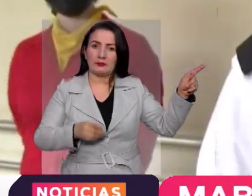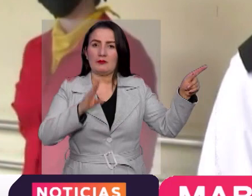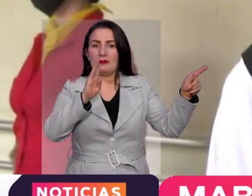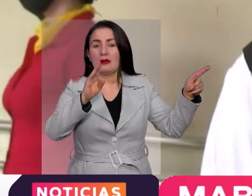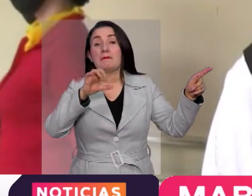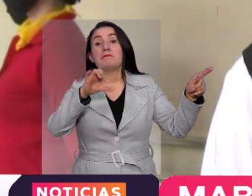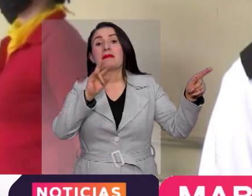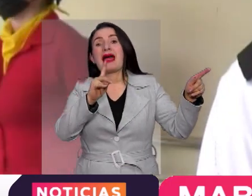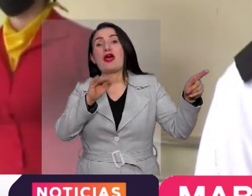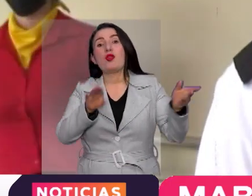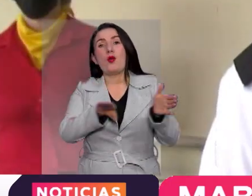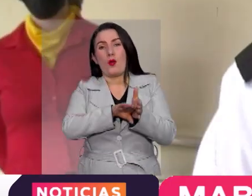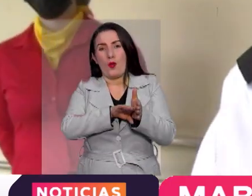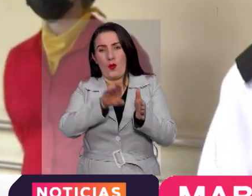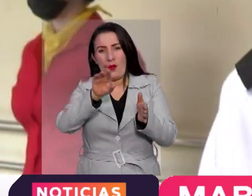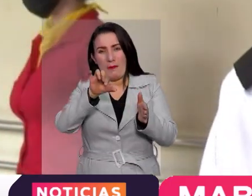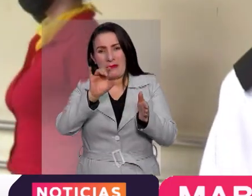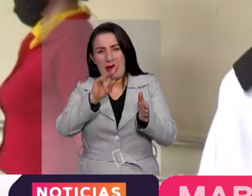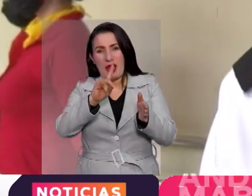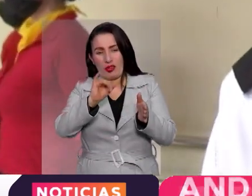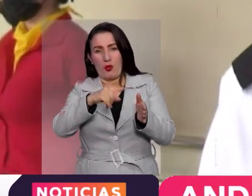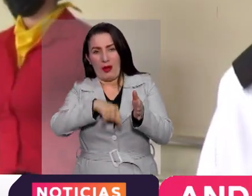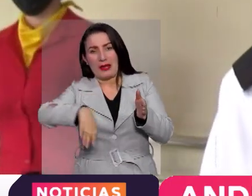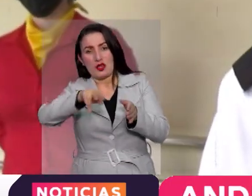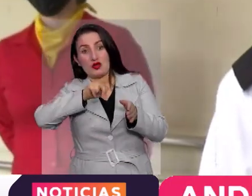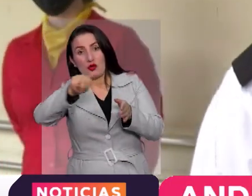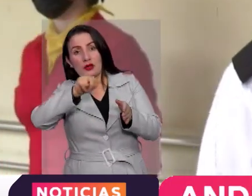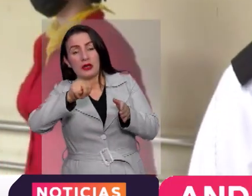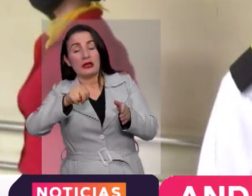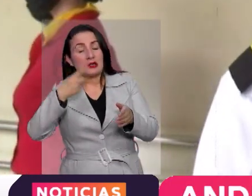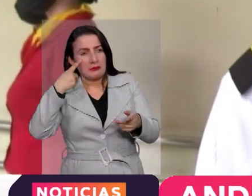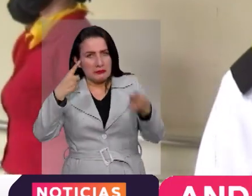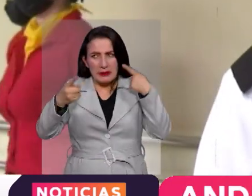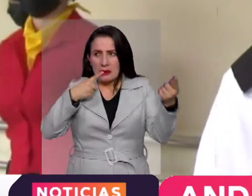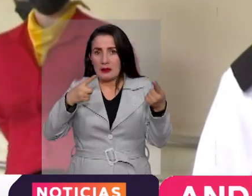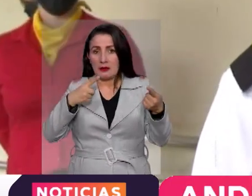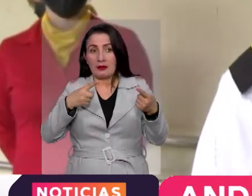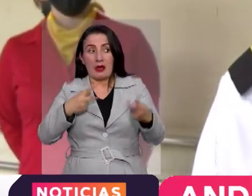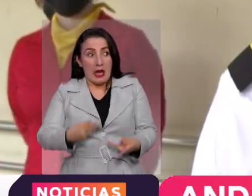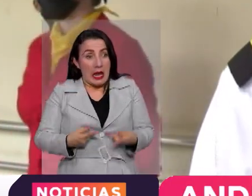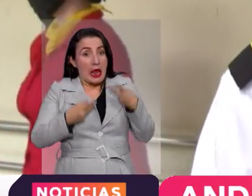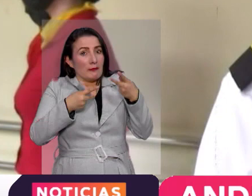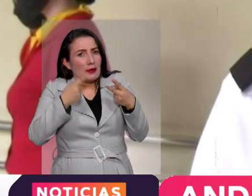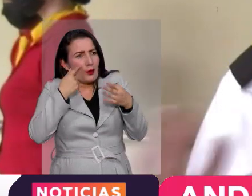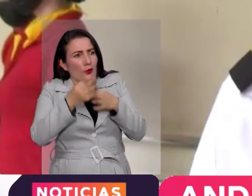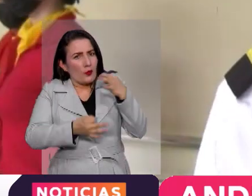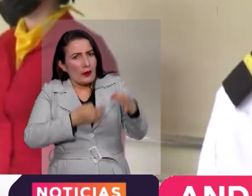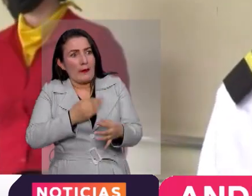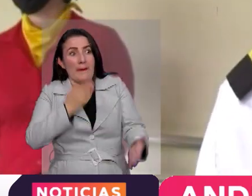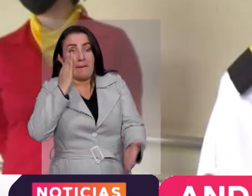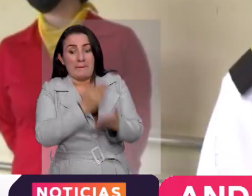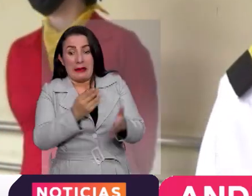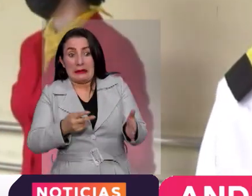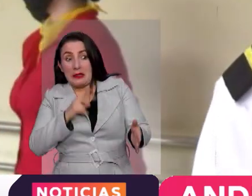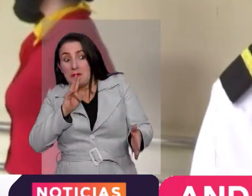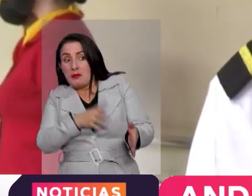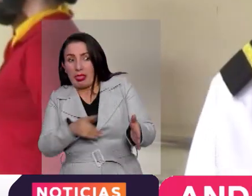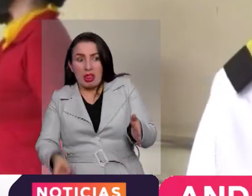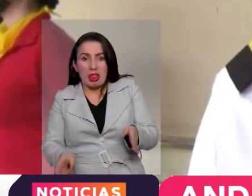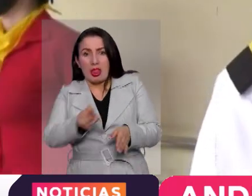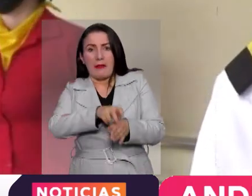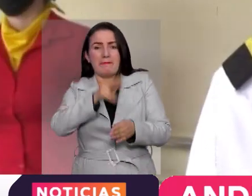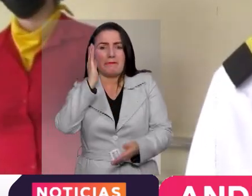desde la parte artística buscar ese desarrollo que las personas comprendan que su vida no tiene un precio cierto que al ingresar de una manera inadecuada